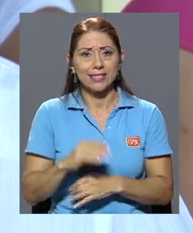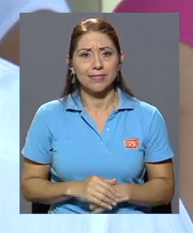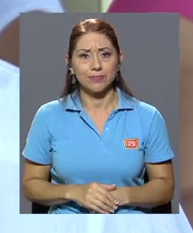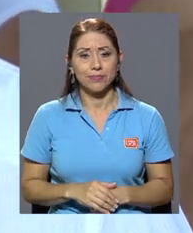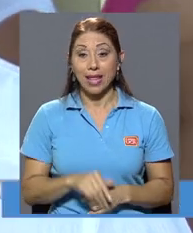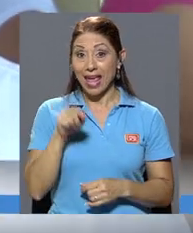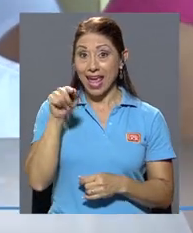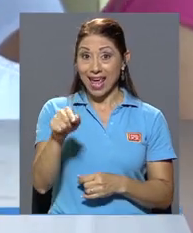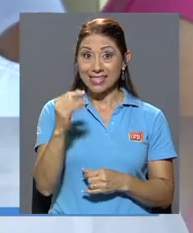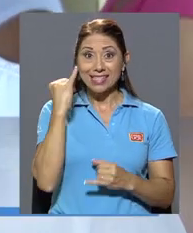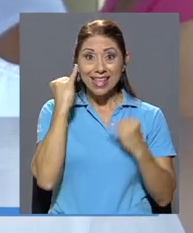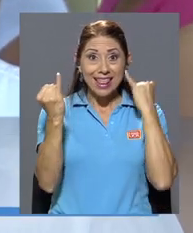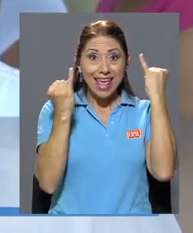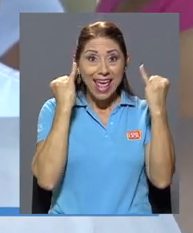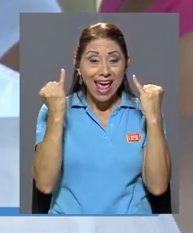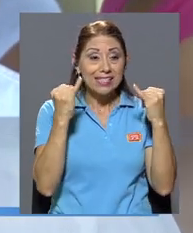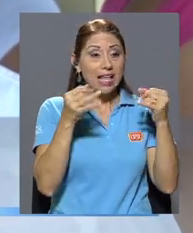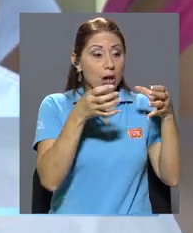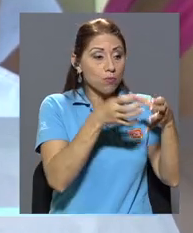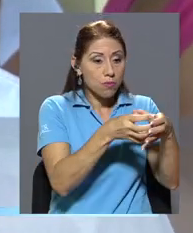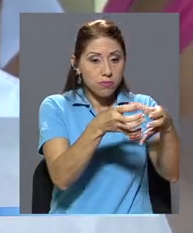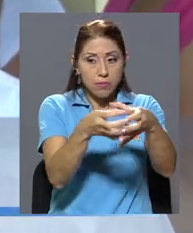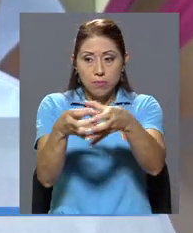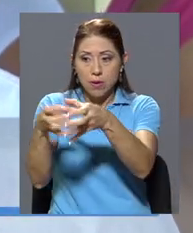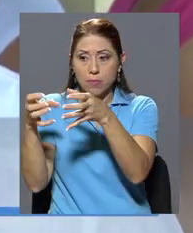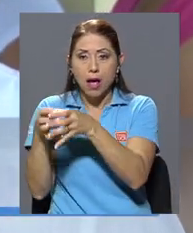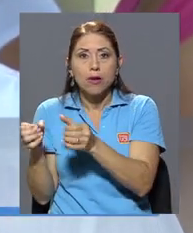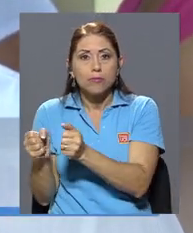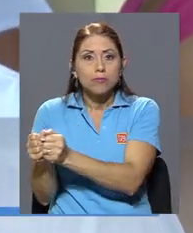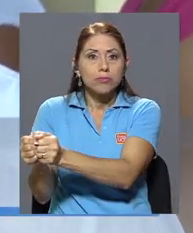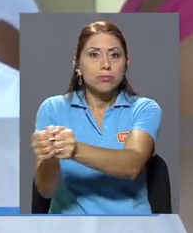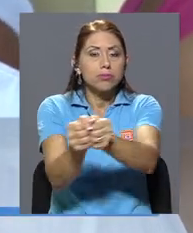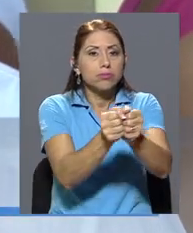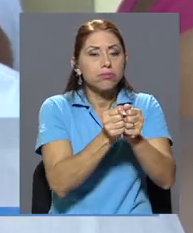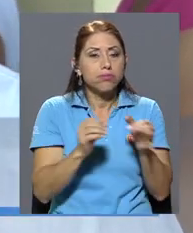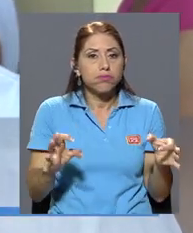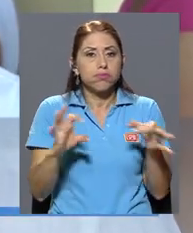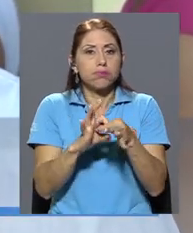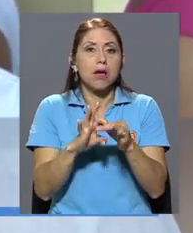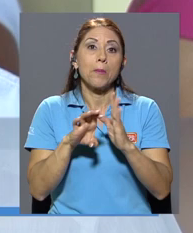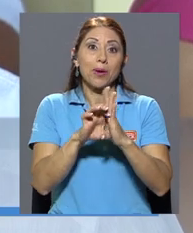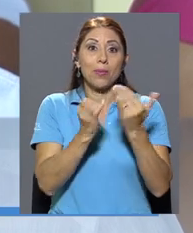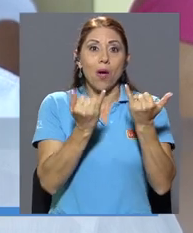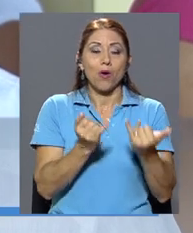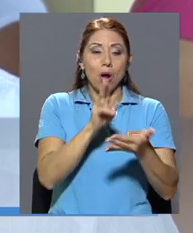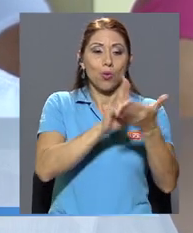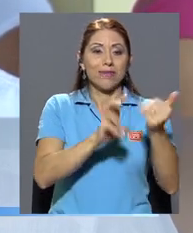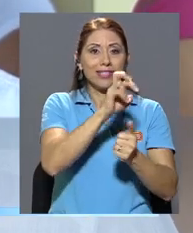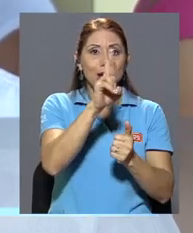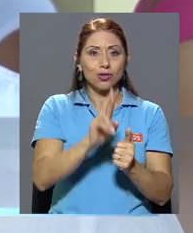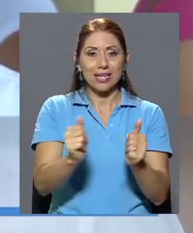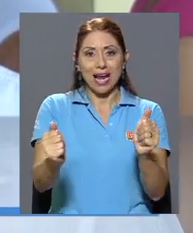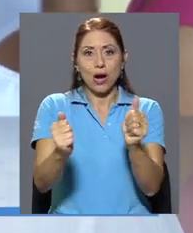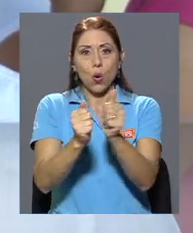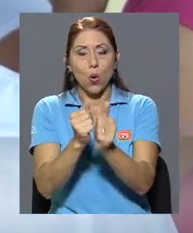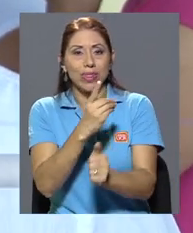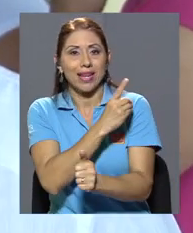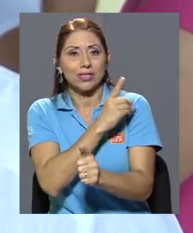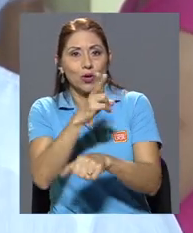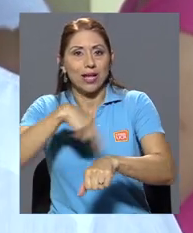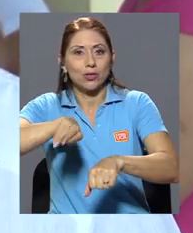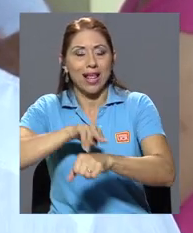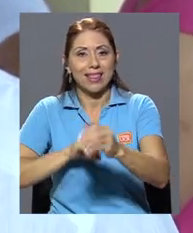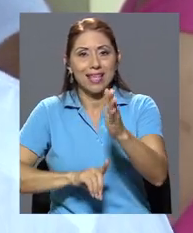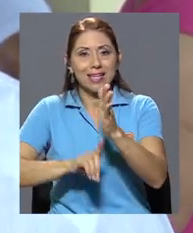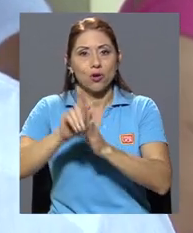tipo de iniciativas de articulaciones entre las diferentes organizaciones del Estado, en este caso la Universidad de Costa Rica, conjuntamente con la Dirección Nacional